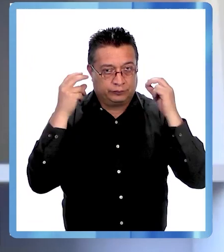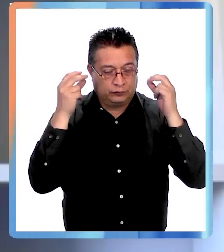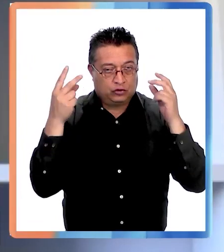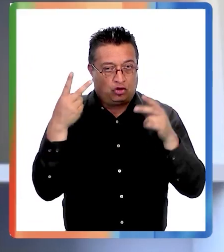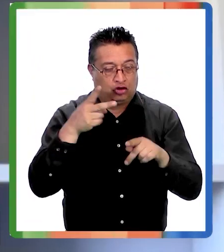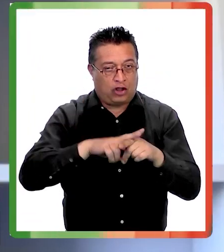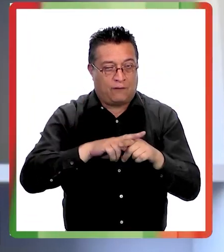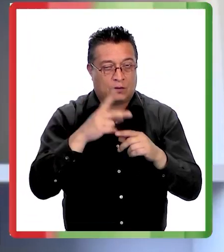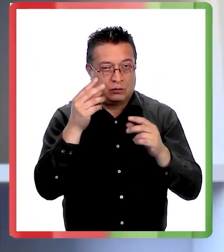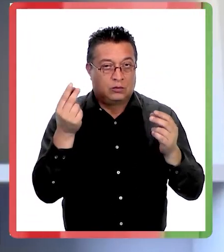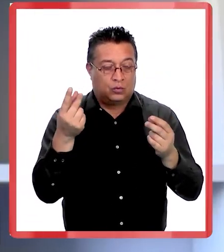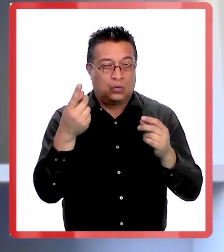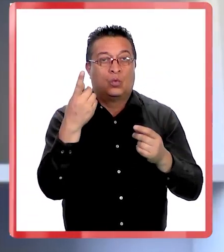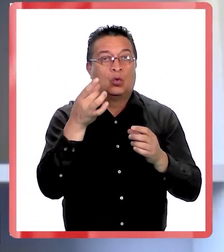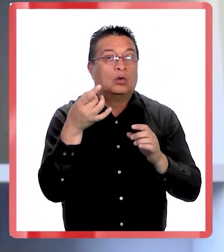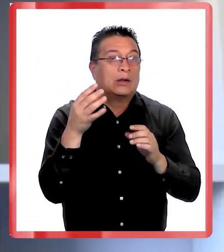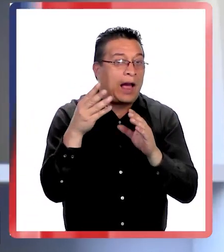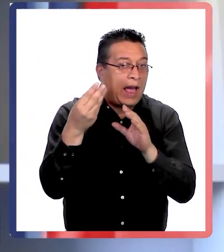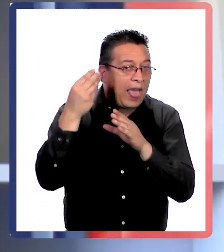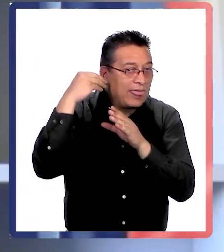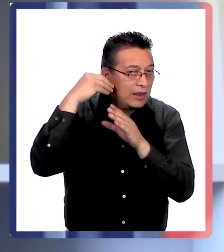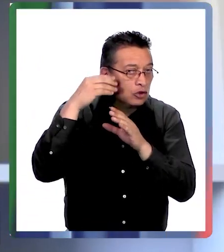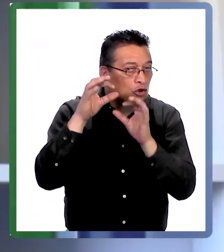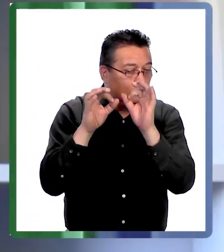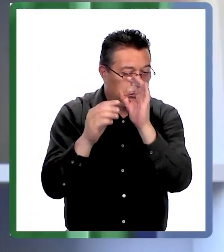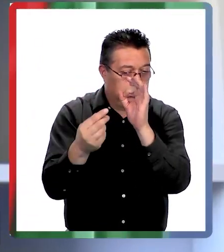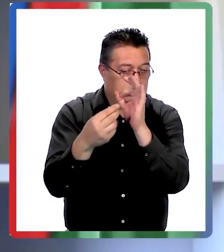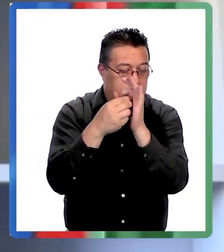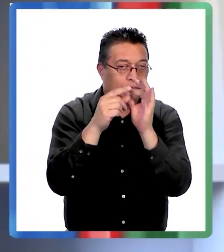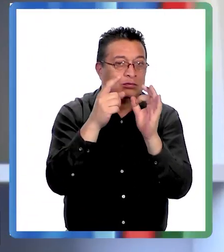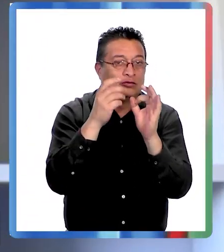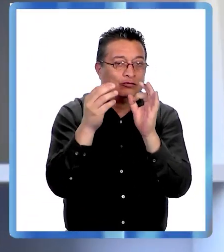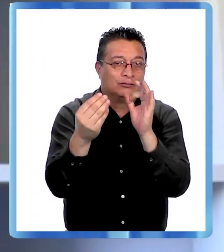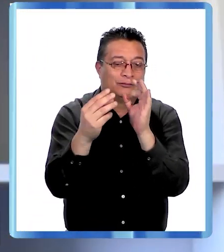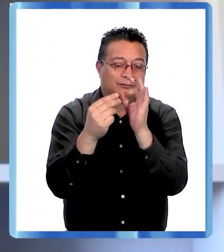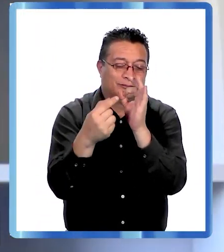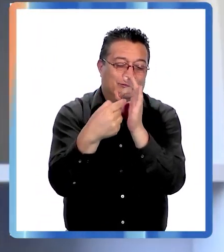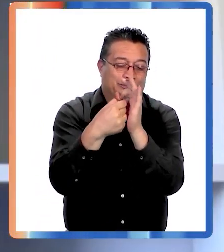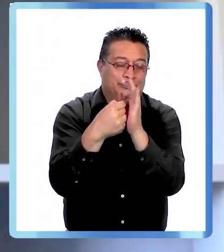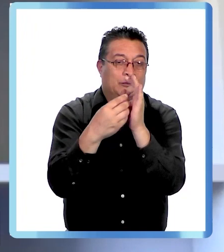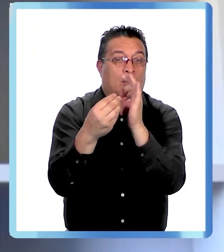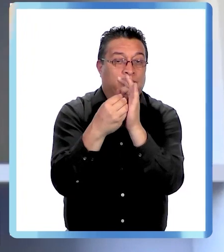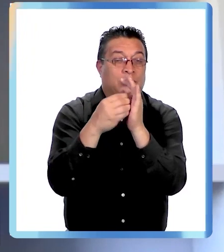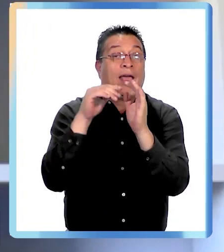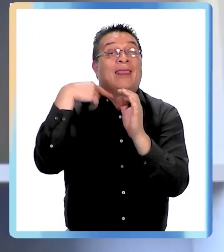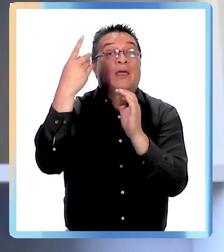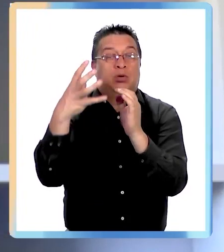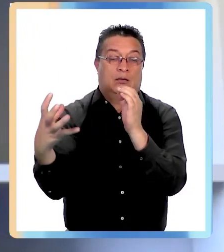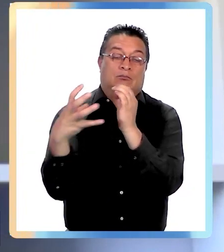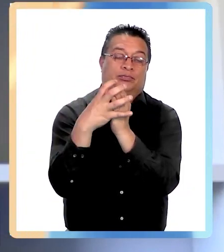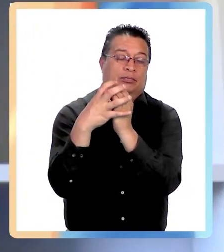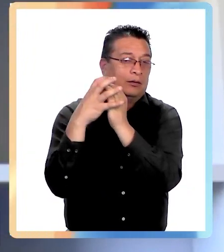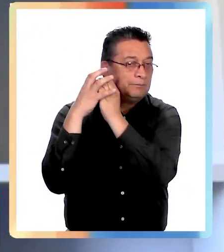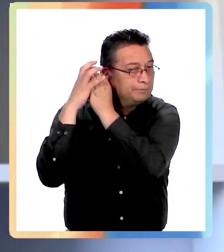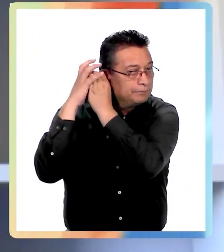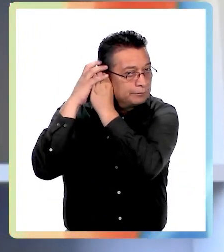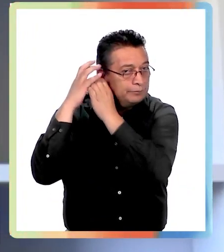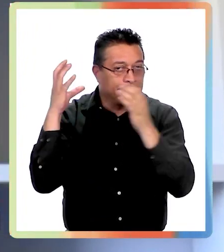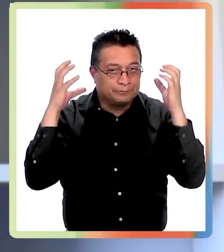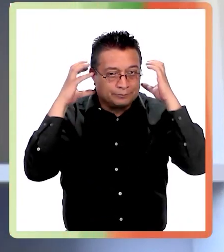protección, un protector como interno, que es este típico tapón naranjo, y luego el protector externo,